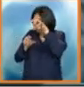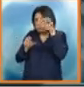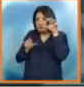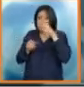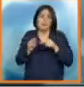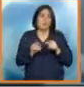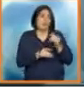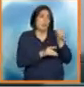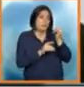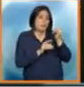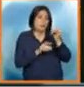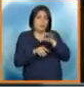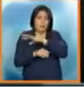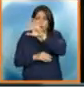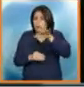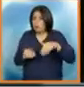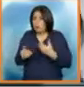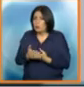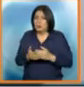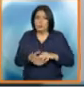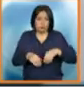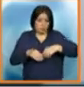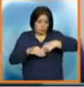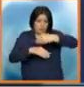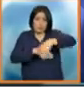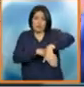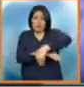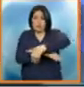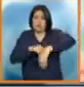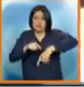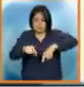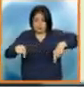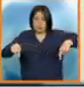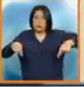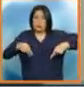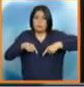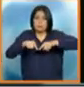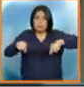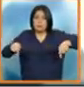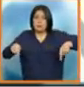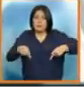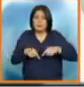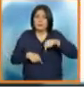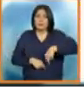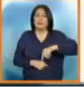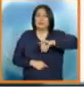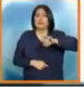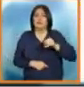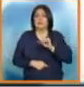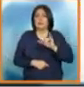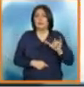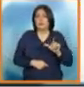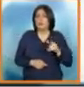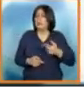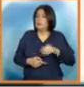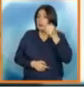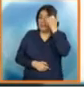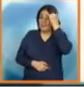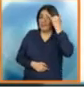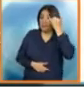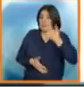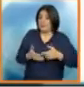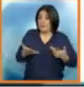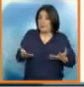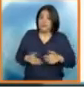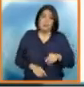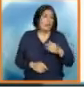grabar justamente todo lo que es el patio principal de este colegio que está aquí en San Juan del Lurigancho. La idea es que